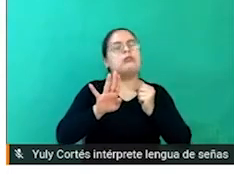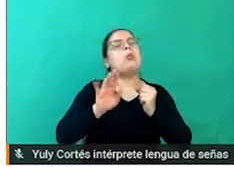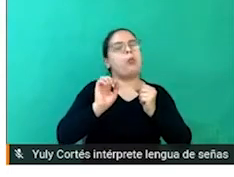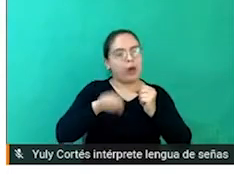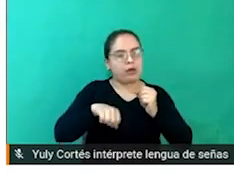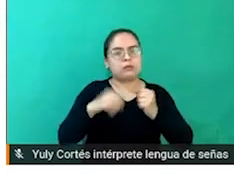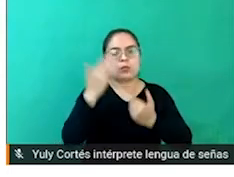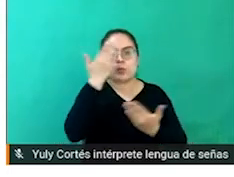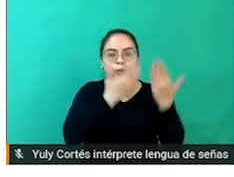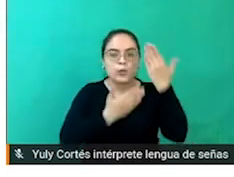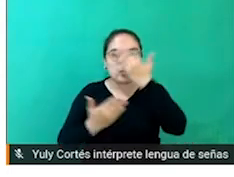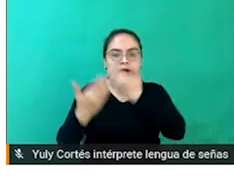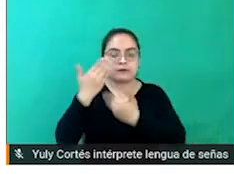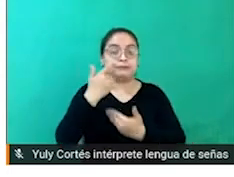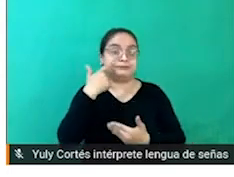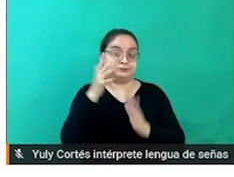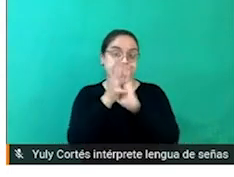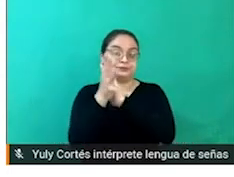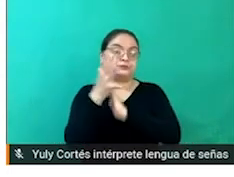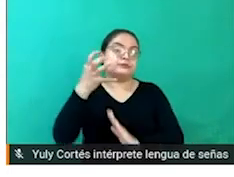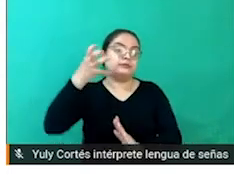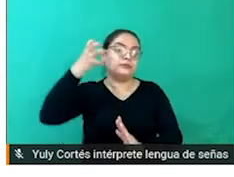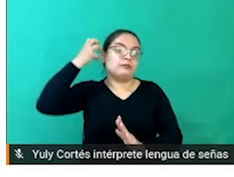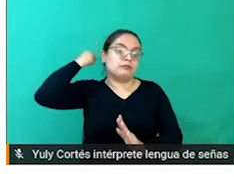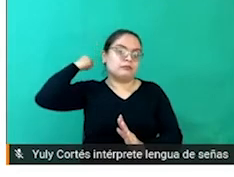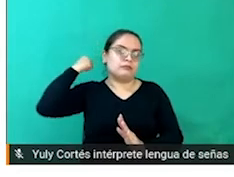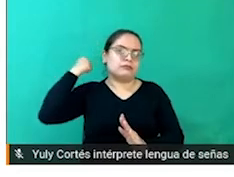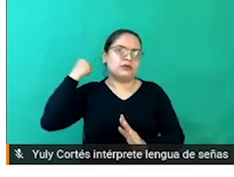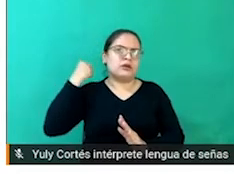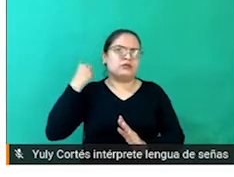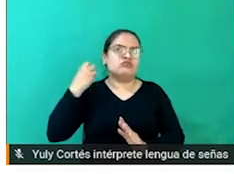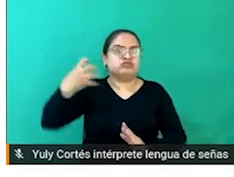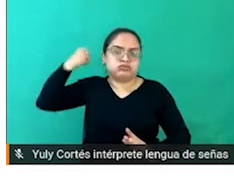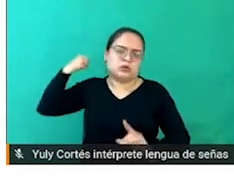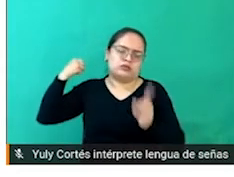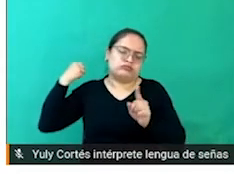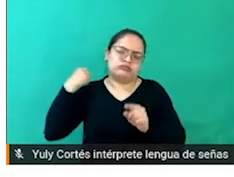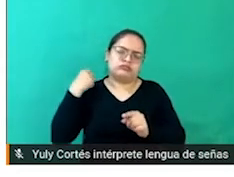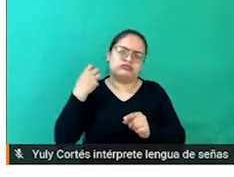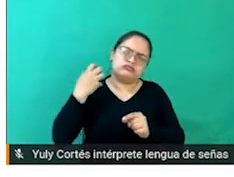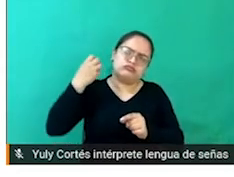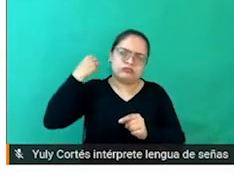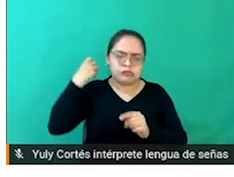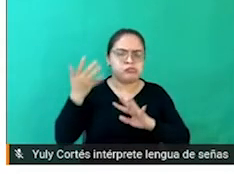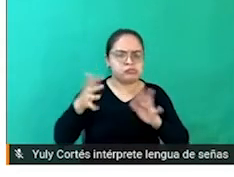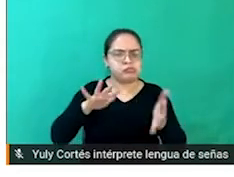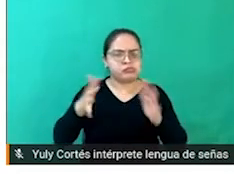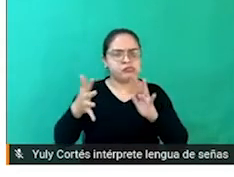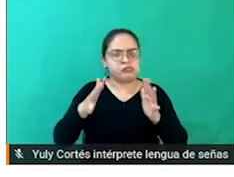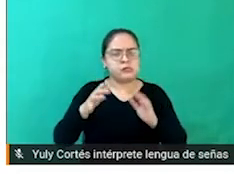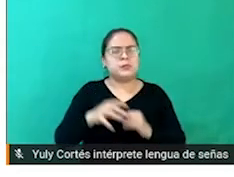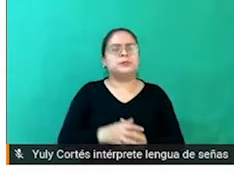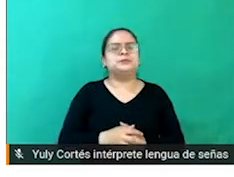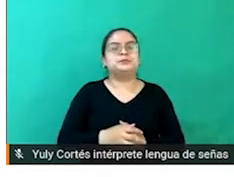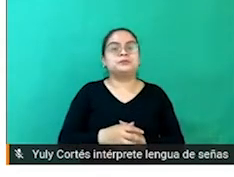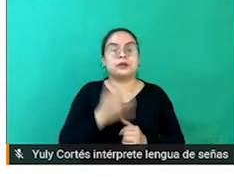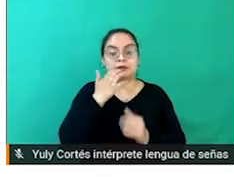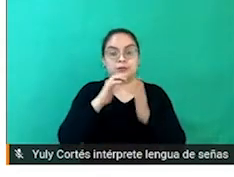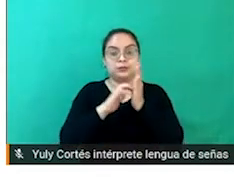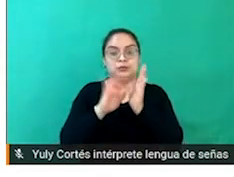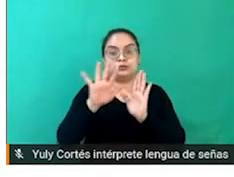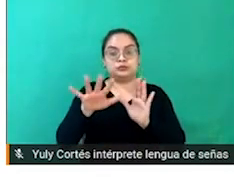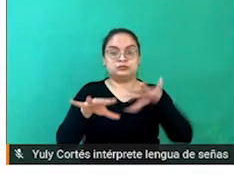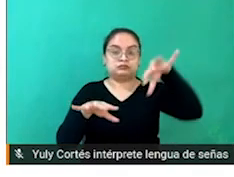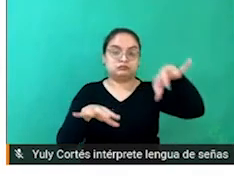la prueba. Antiguamente, y no hablo hace mucho tiempo, cuando una planta o una